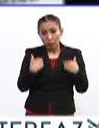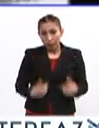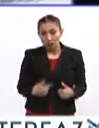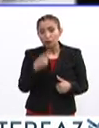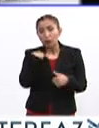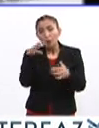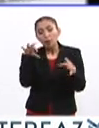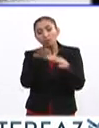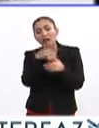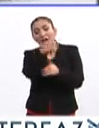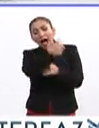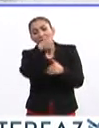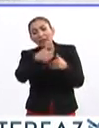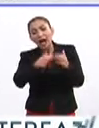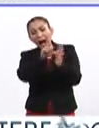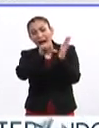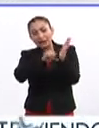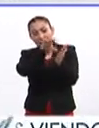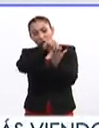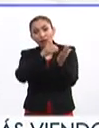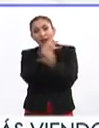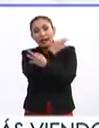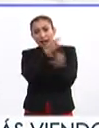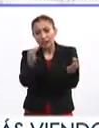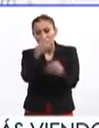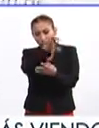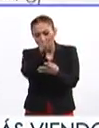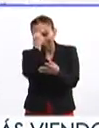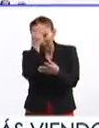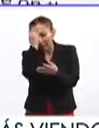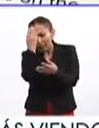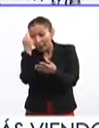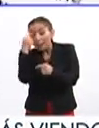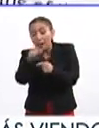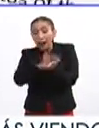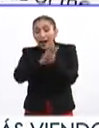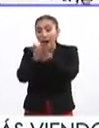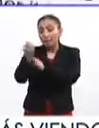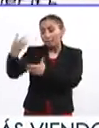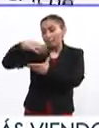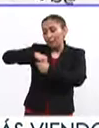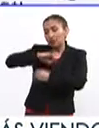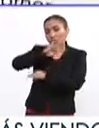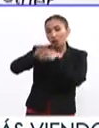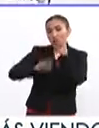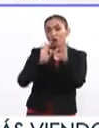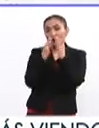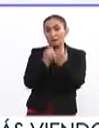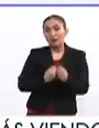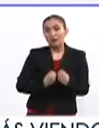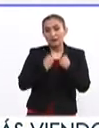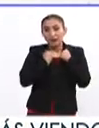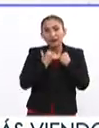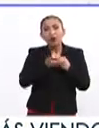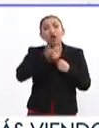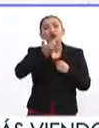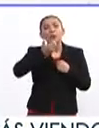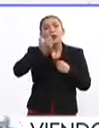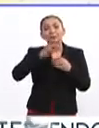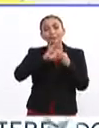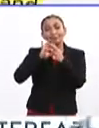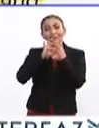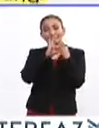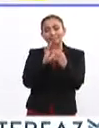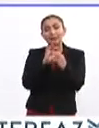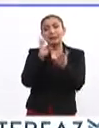la asimilación de cada uno de los artículos de la Declaración, para que lleguen a formar parte de todos los modos de vida y costumbres